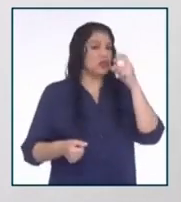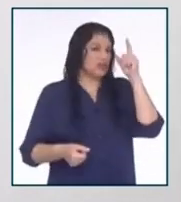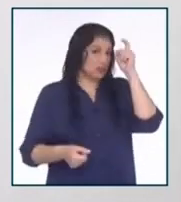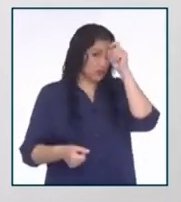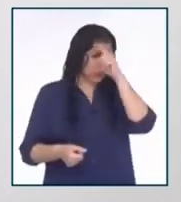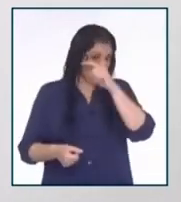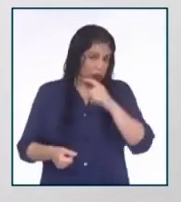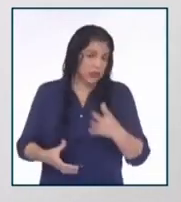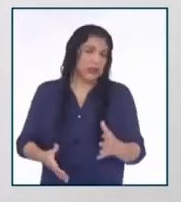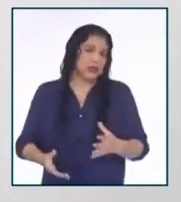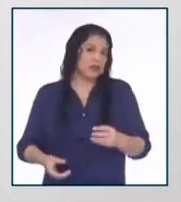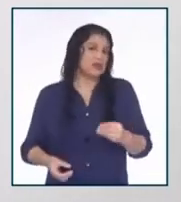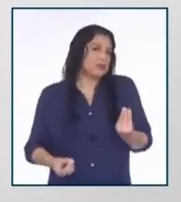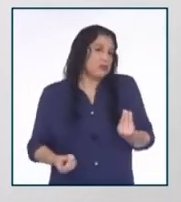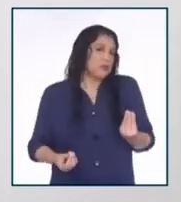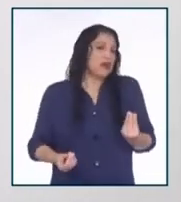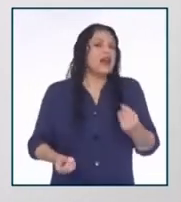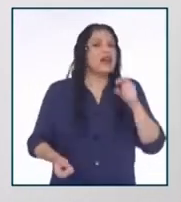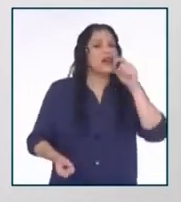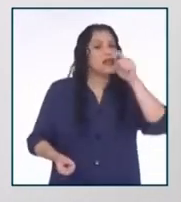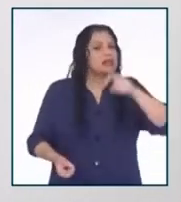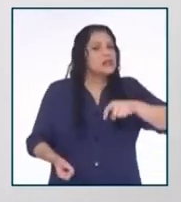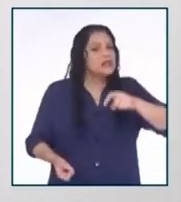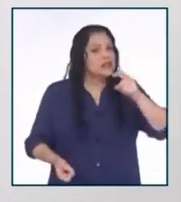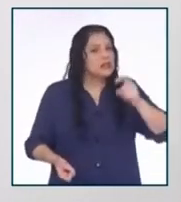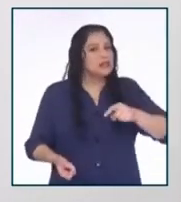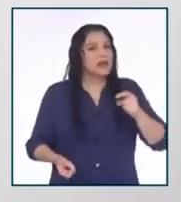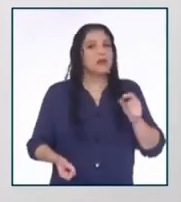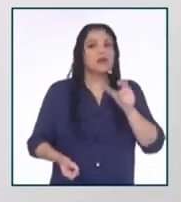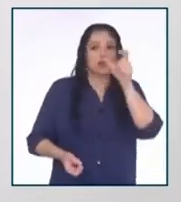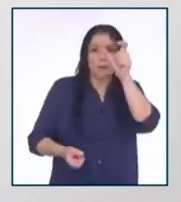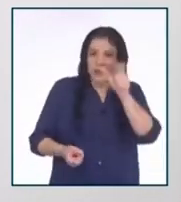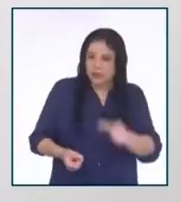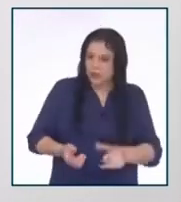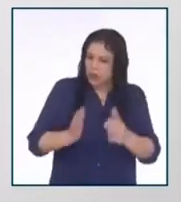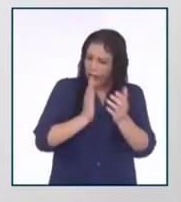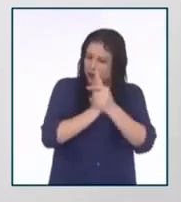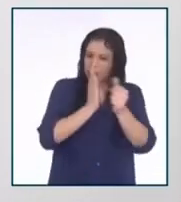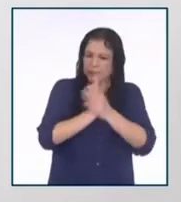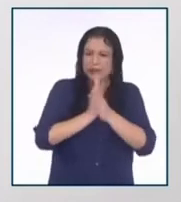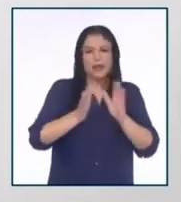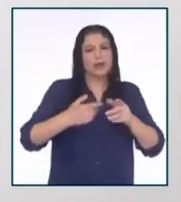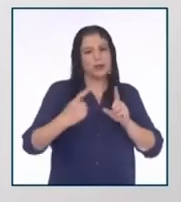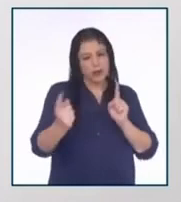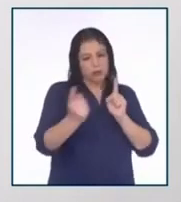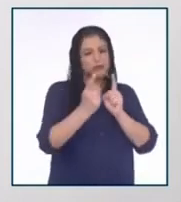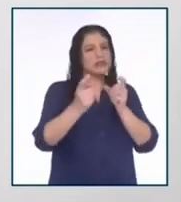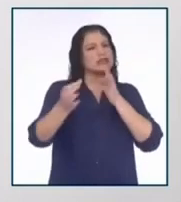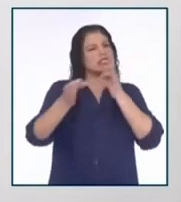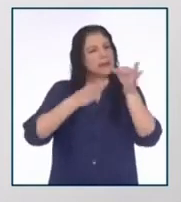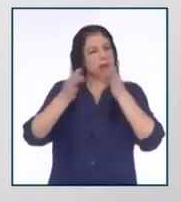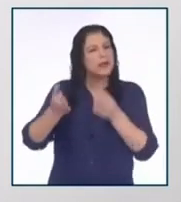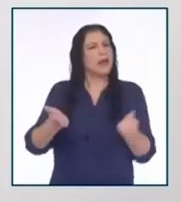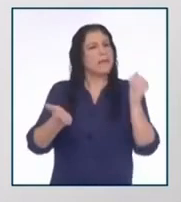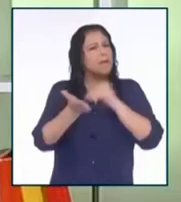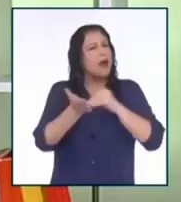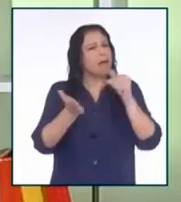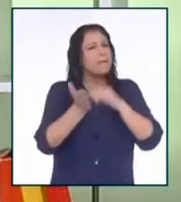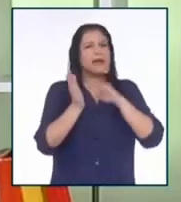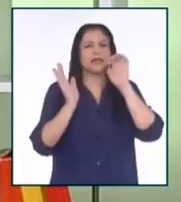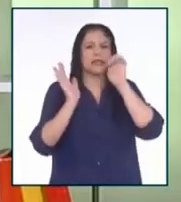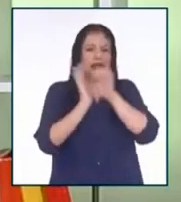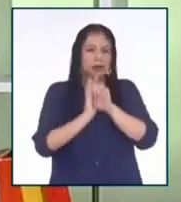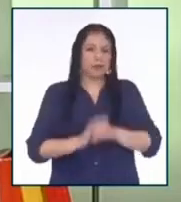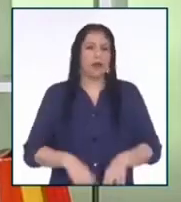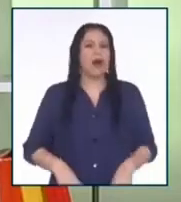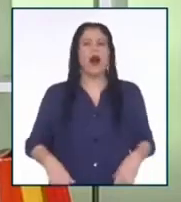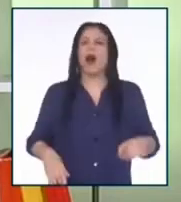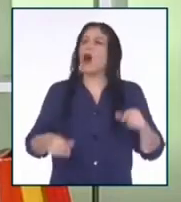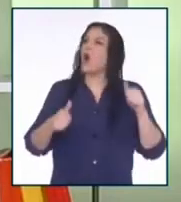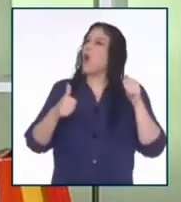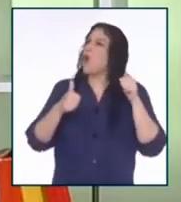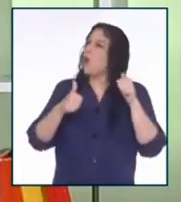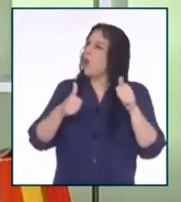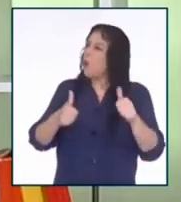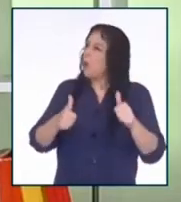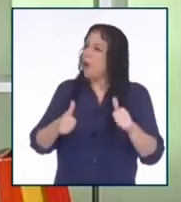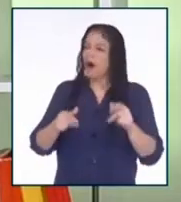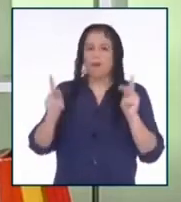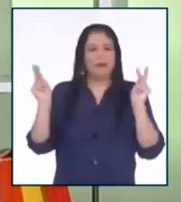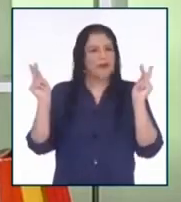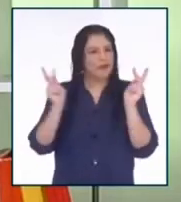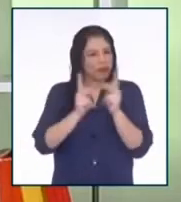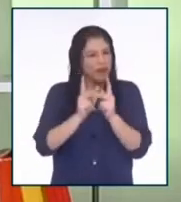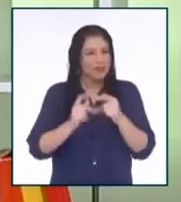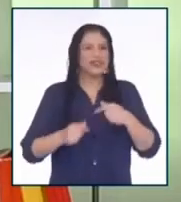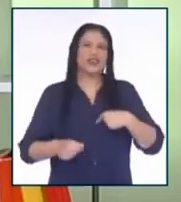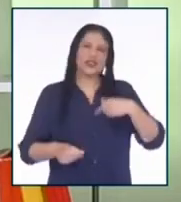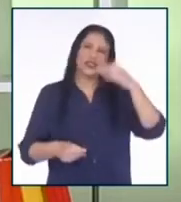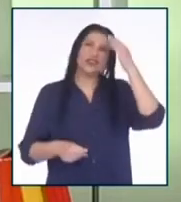dificultades para las cuales necesitamos de alguien que nos explique y nos dé más ejemplos. Me parece excelente, profesora.